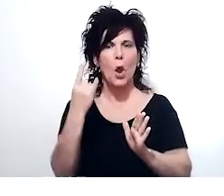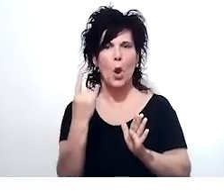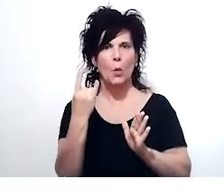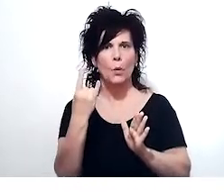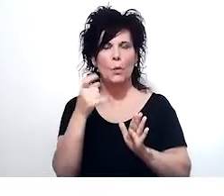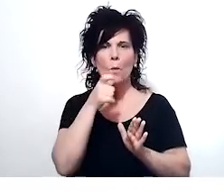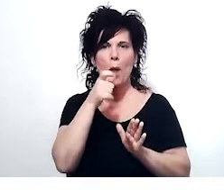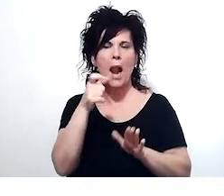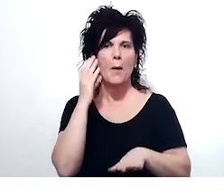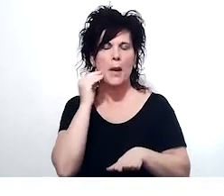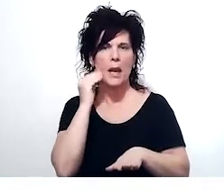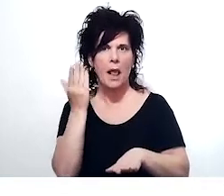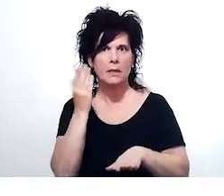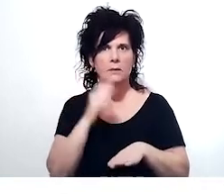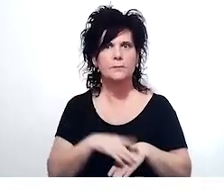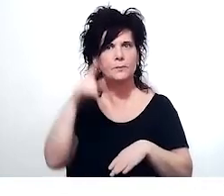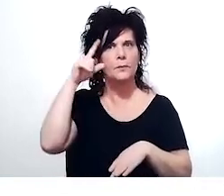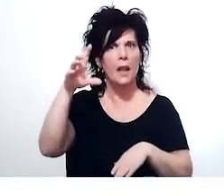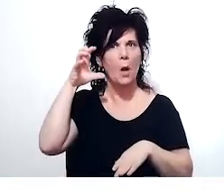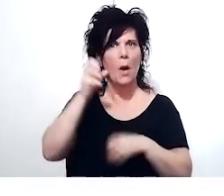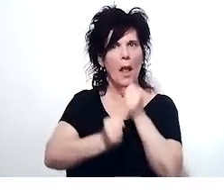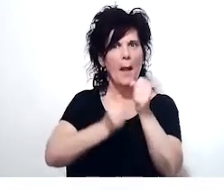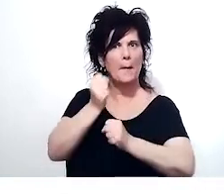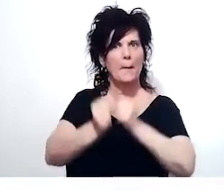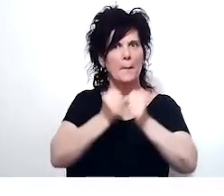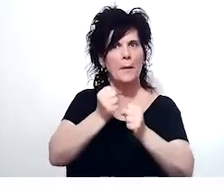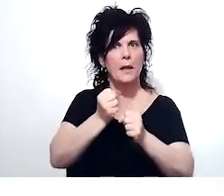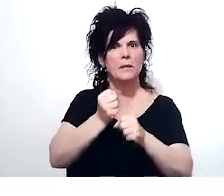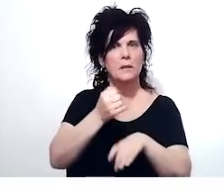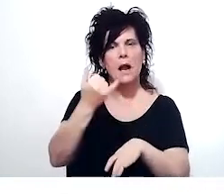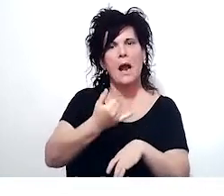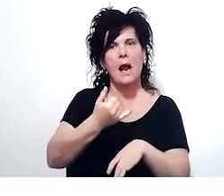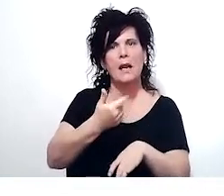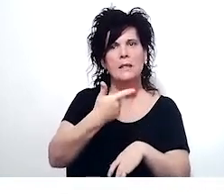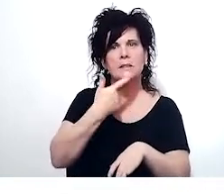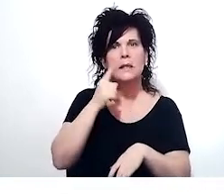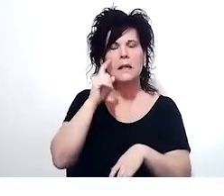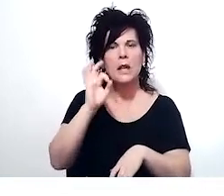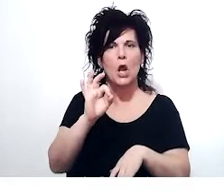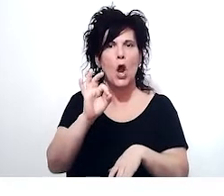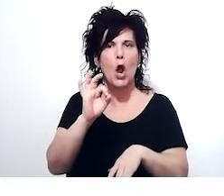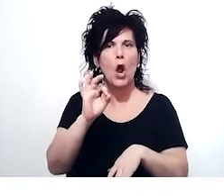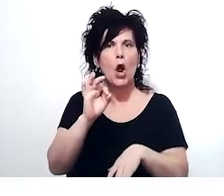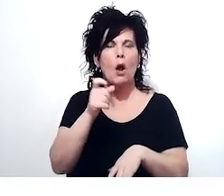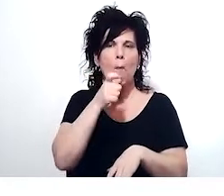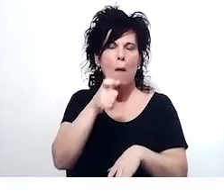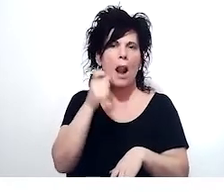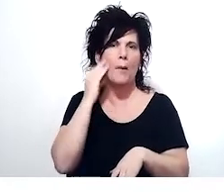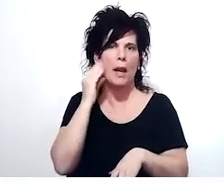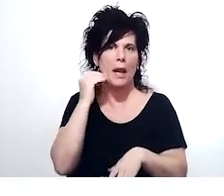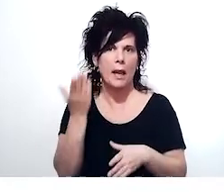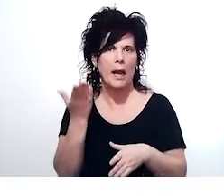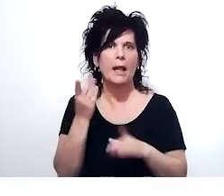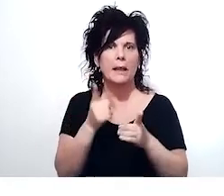Data Privacy Officer. Acuérdense que en las empresas tenemos el CEO, que es el Chief Executive Officer, que